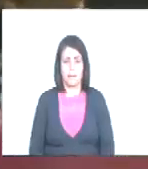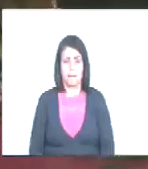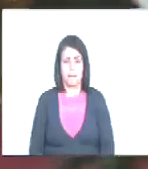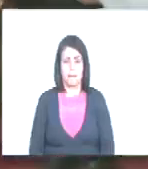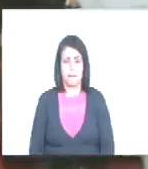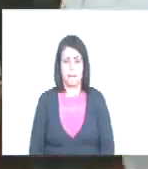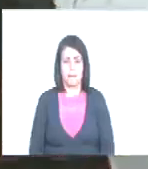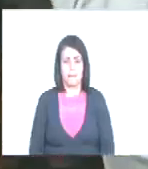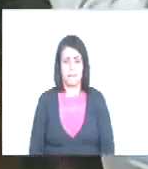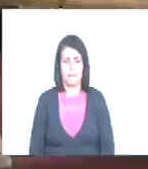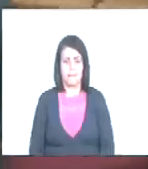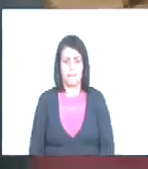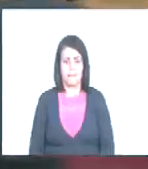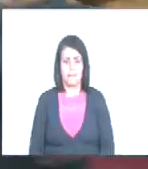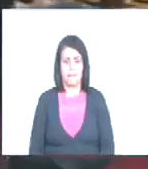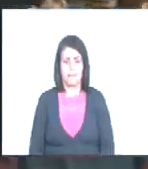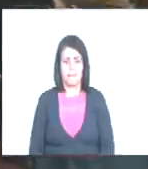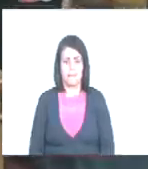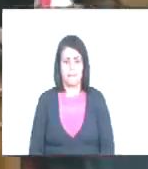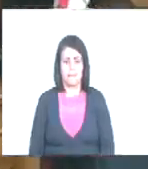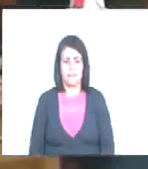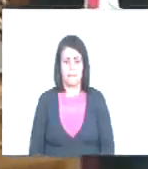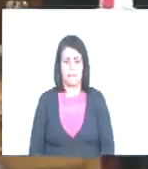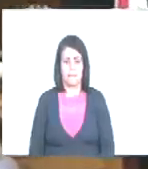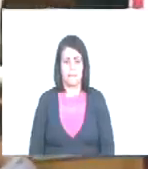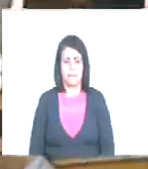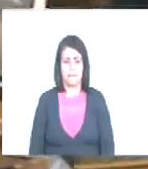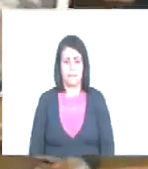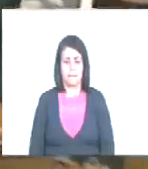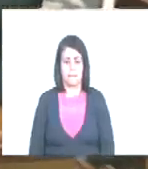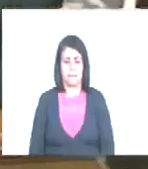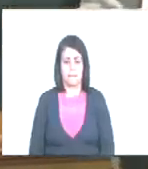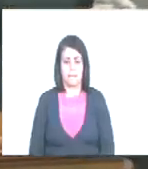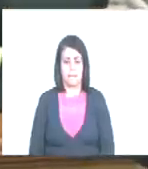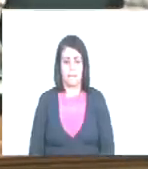Así es, Mario, un saludo para ti y para todas las personas que hasta ahora están...